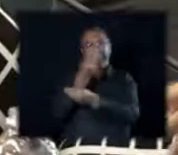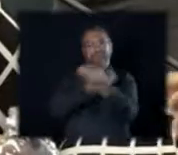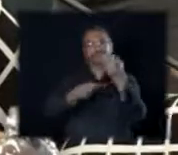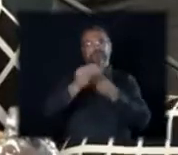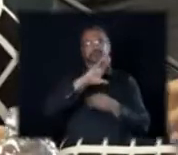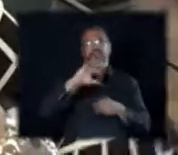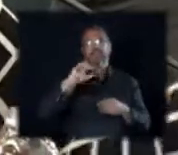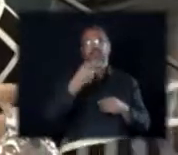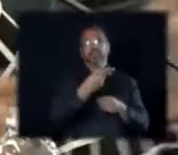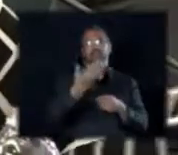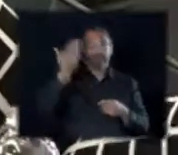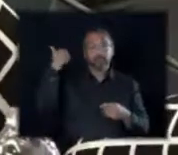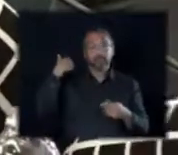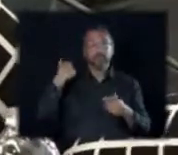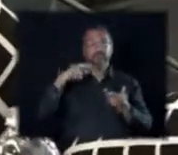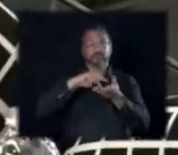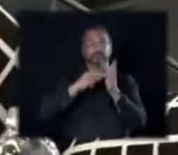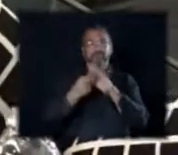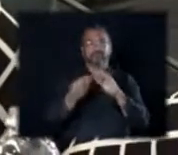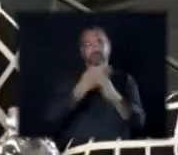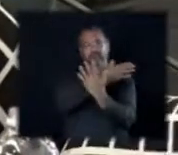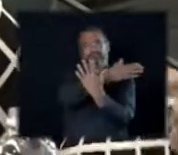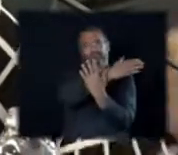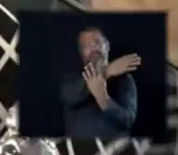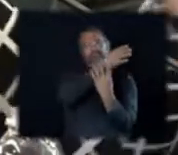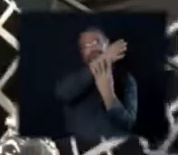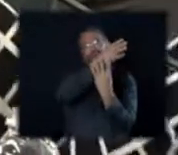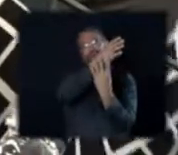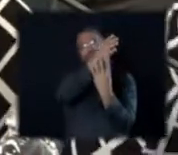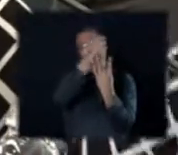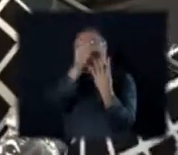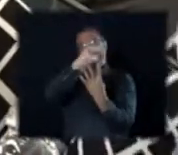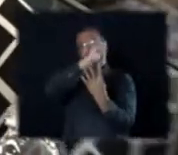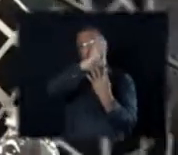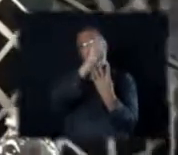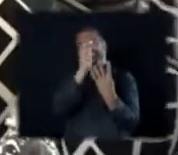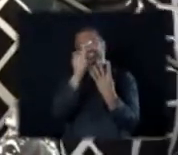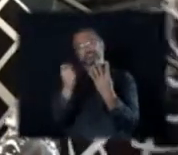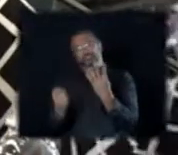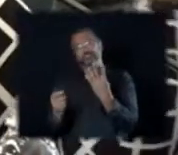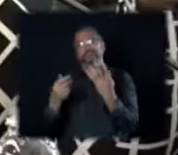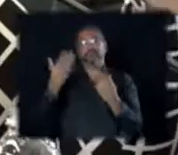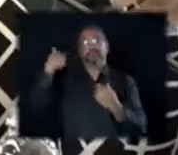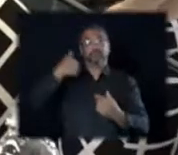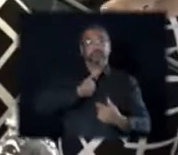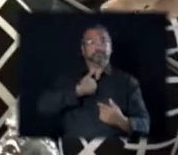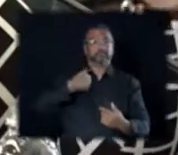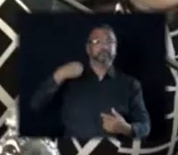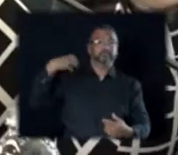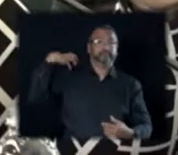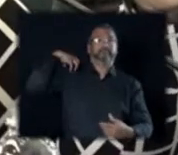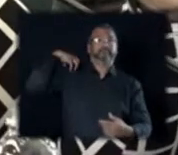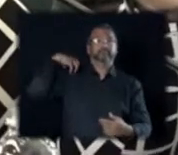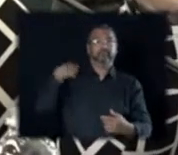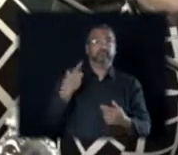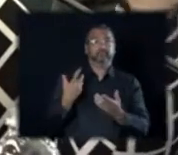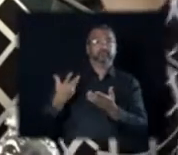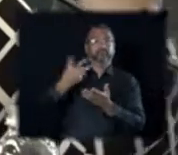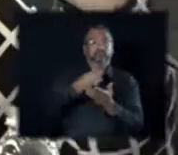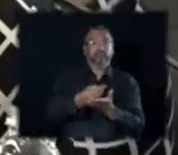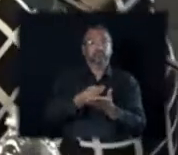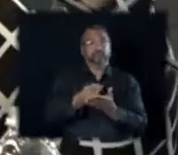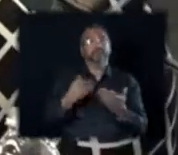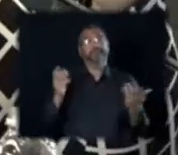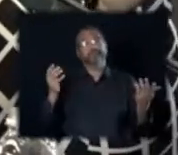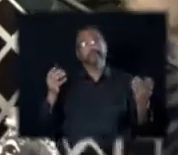Quizás el manejo del efectivo, el gobierno anterior cambió durante el cuatrienio. Comenzó cuando yo